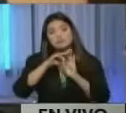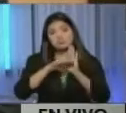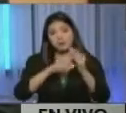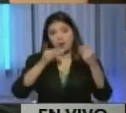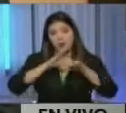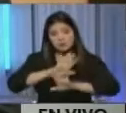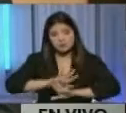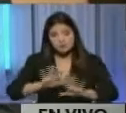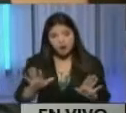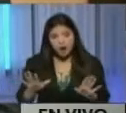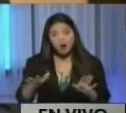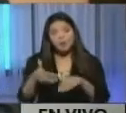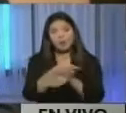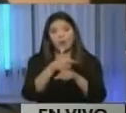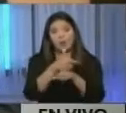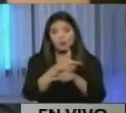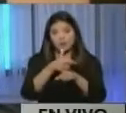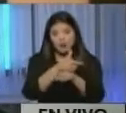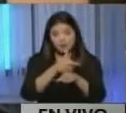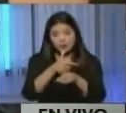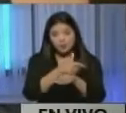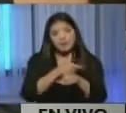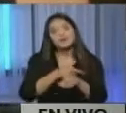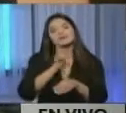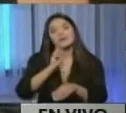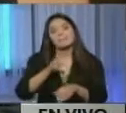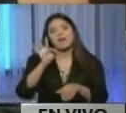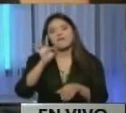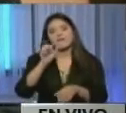acordados por el Gobierno Nacional y la FAREP.